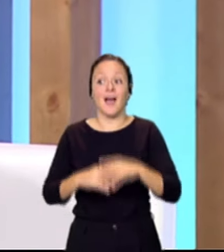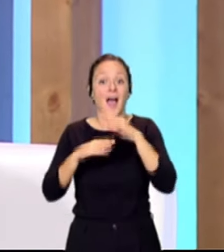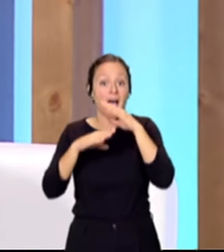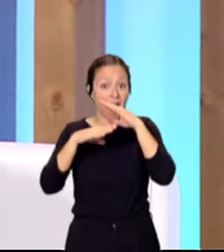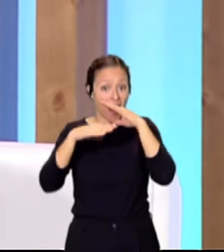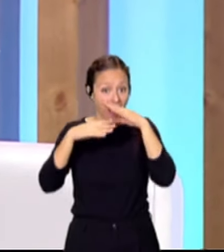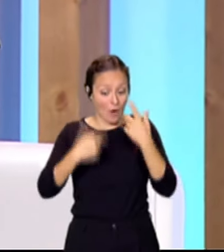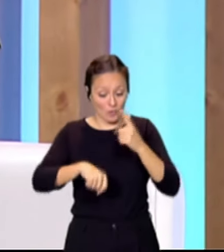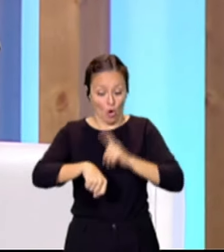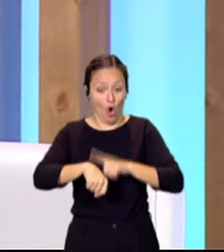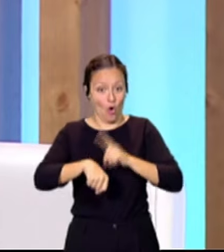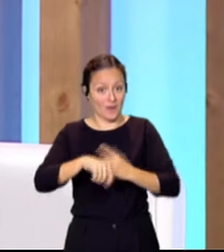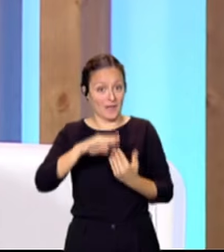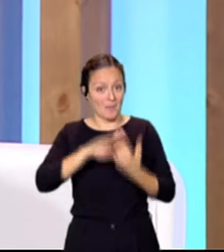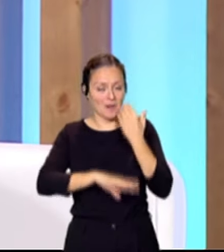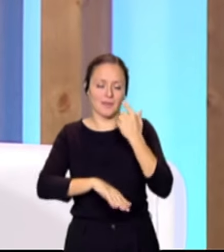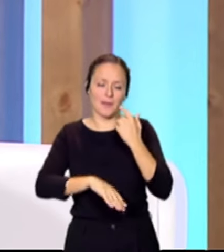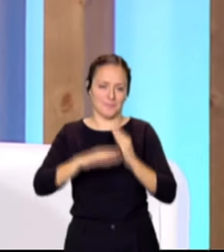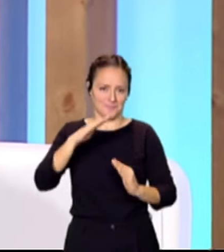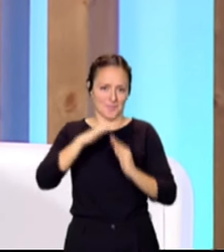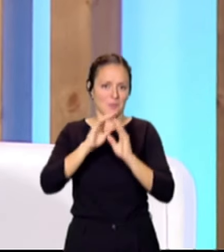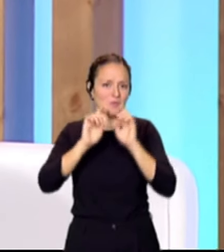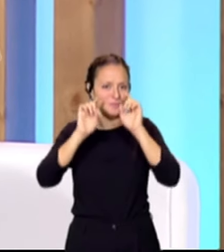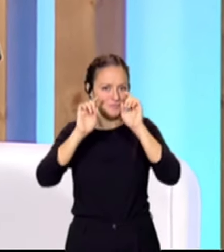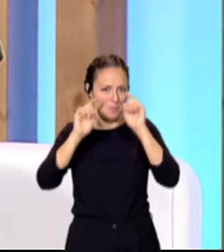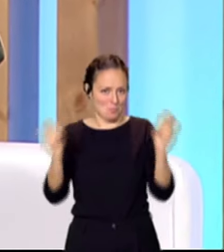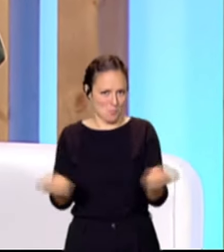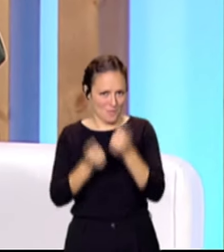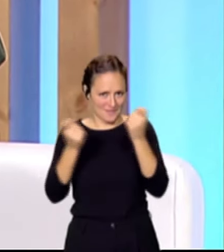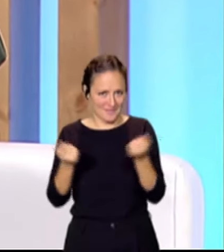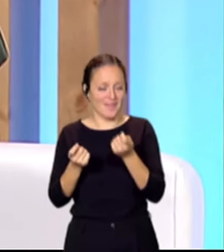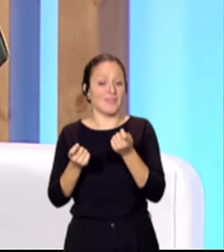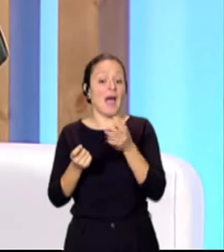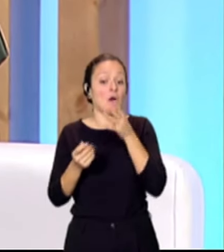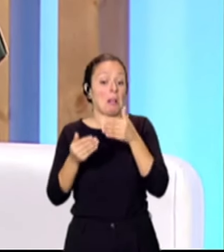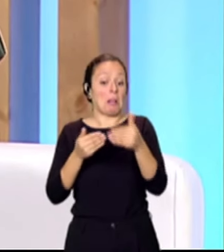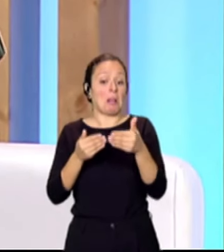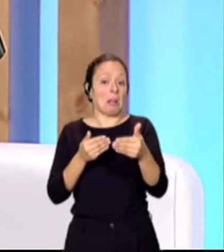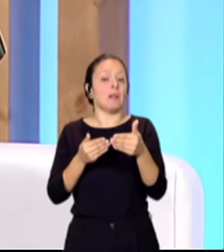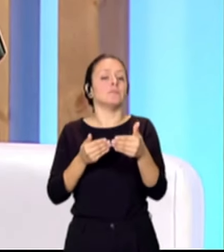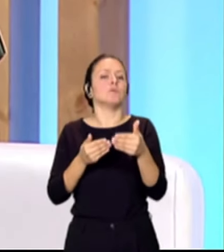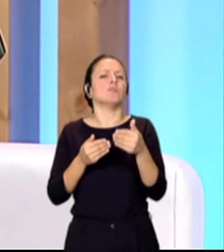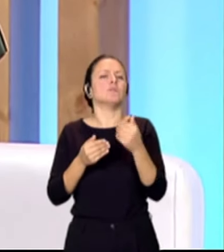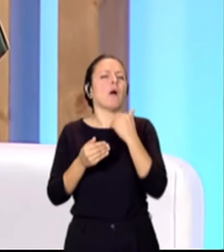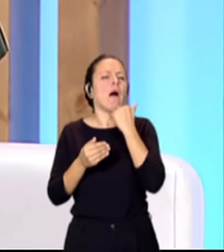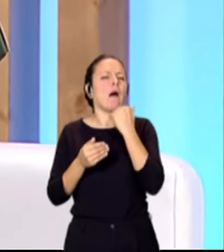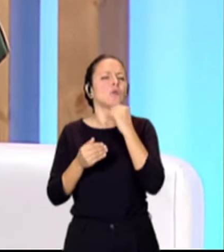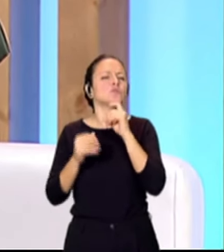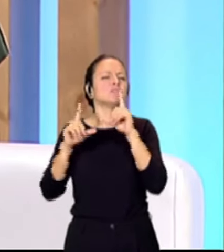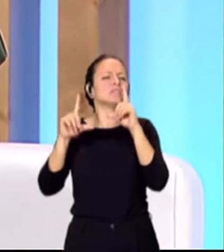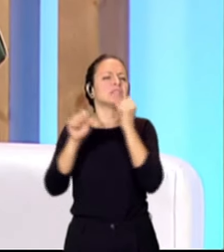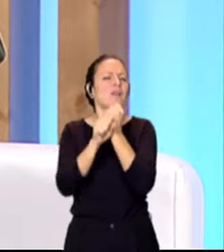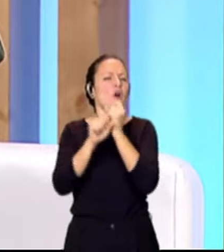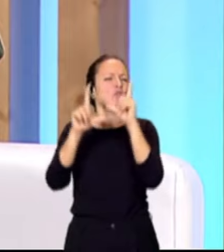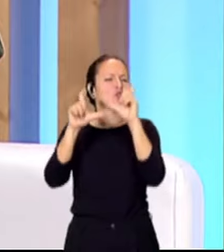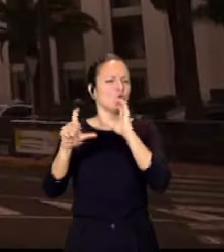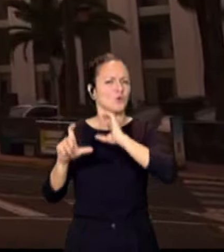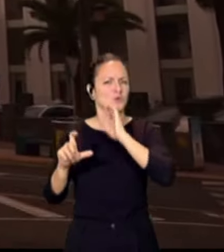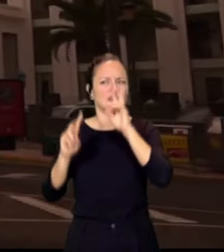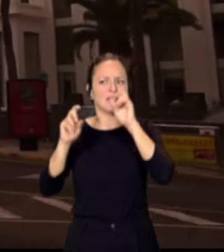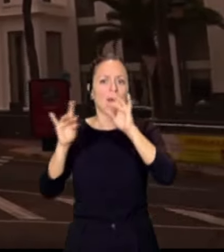mañana hacemos un alto en el camino para la publicidad en unos minutos les vamos a mostrar un curioso trabajo fotográfico sobre la evolución de la